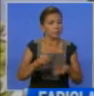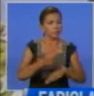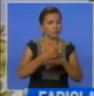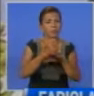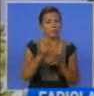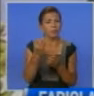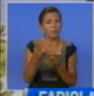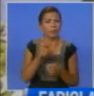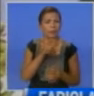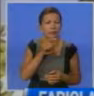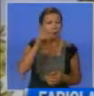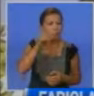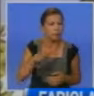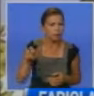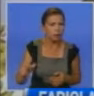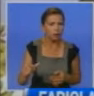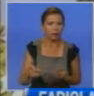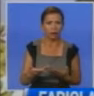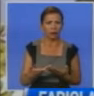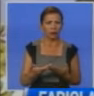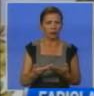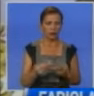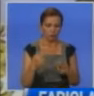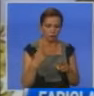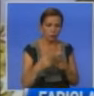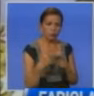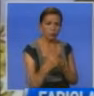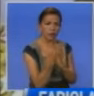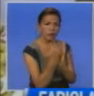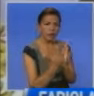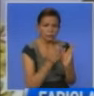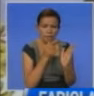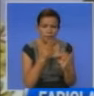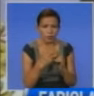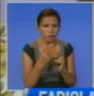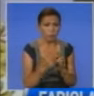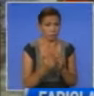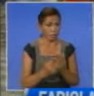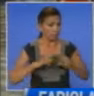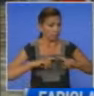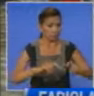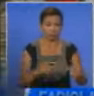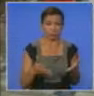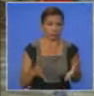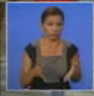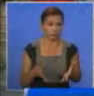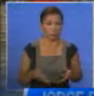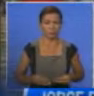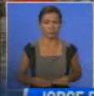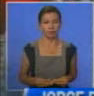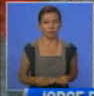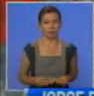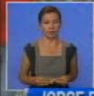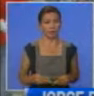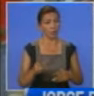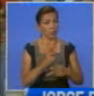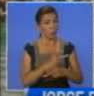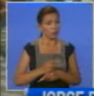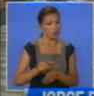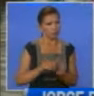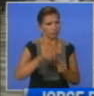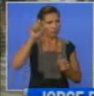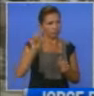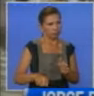las personas que están, que él dice que están escritas en esas cartillas, no, no se investigó. En las próximas horas, el Consejo de la Judicatura